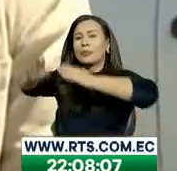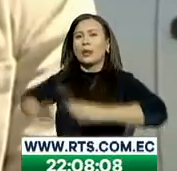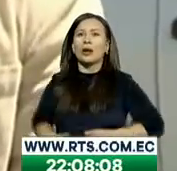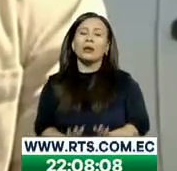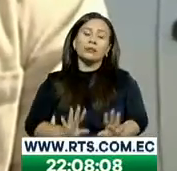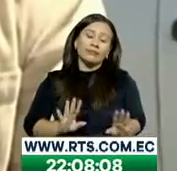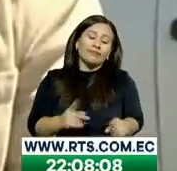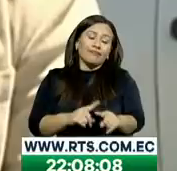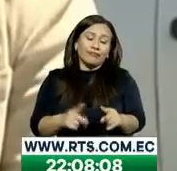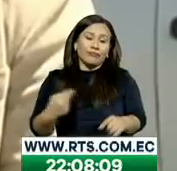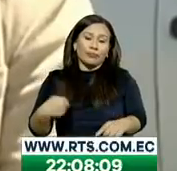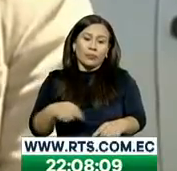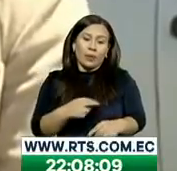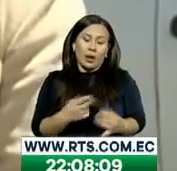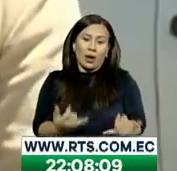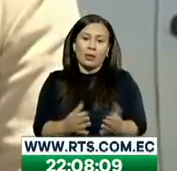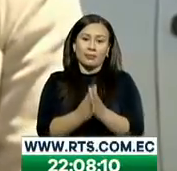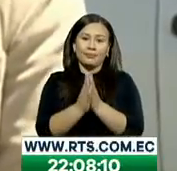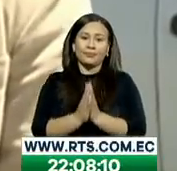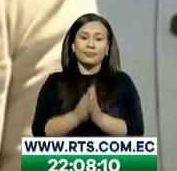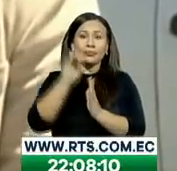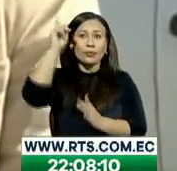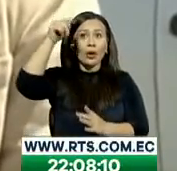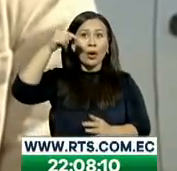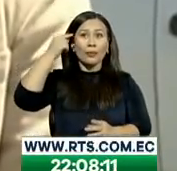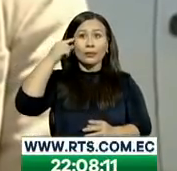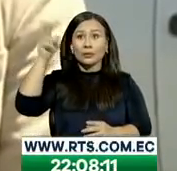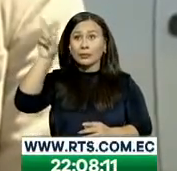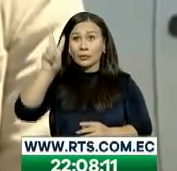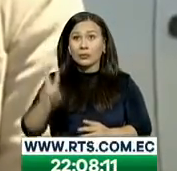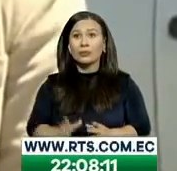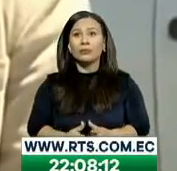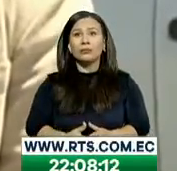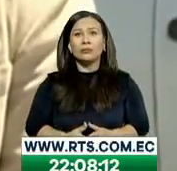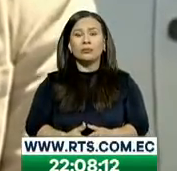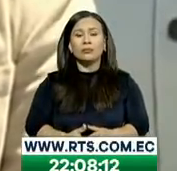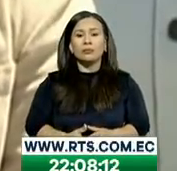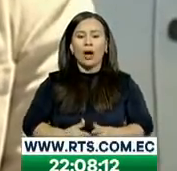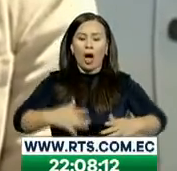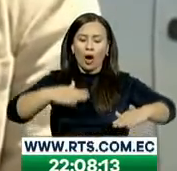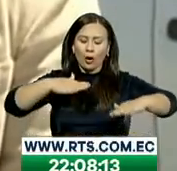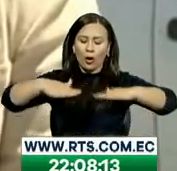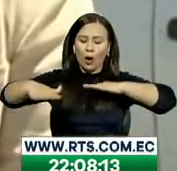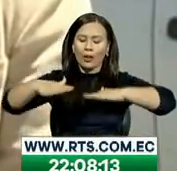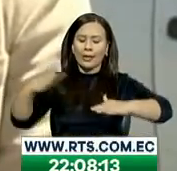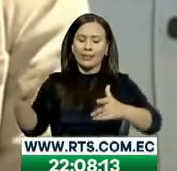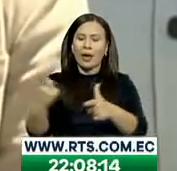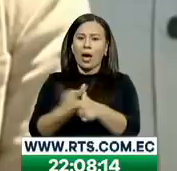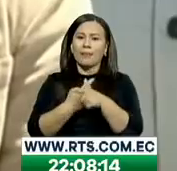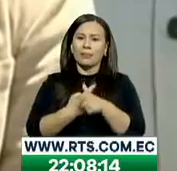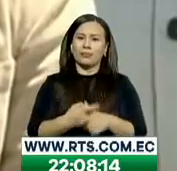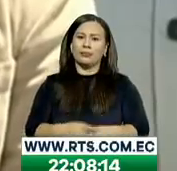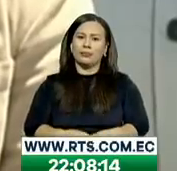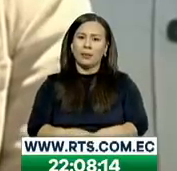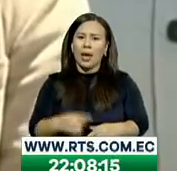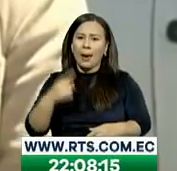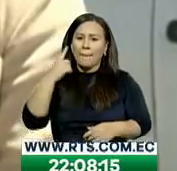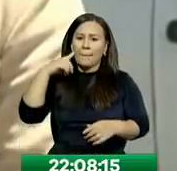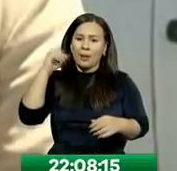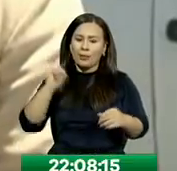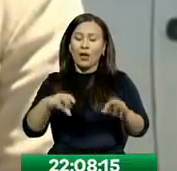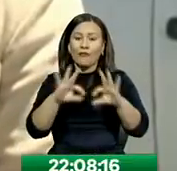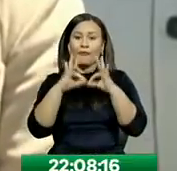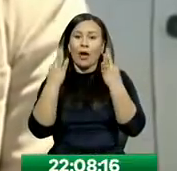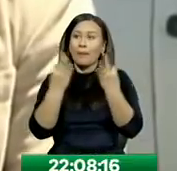embargo nosotros hemos solicitado que el gobierno venezolano disponga de una coordinación de inmediata para trasladar a los familiares